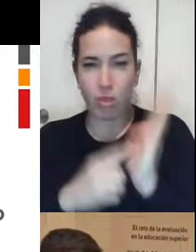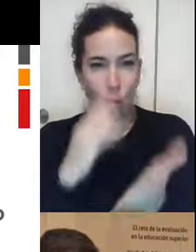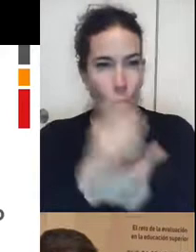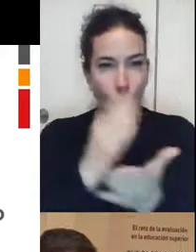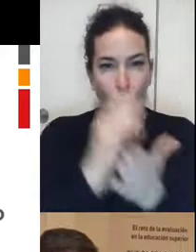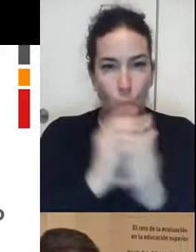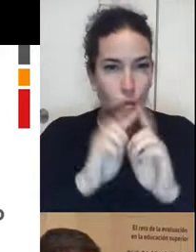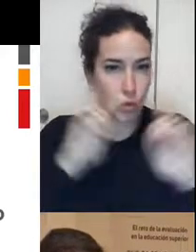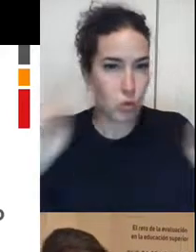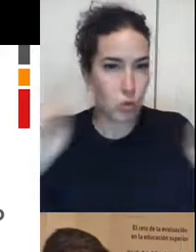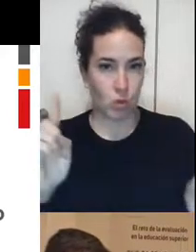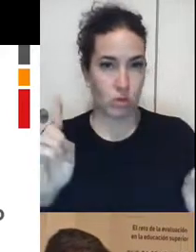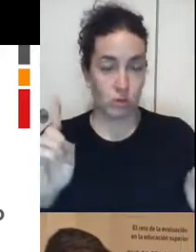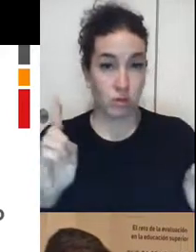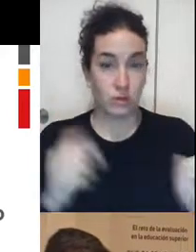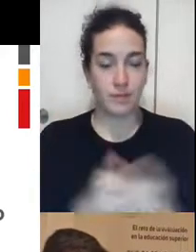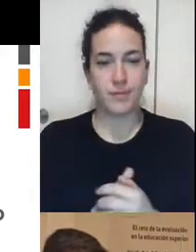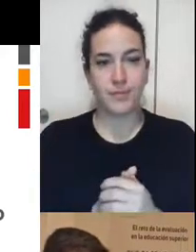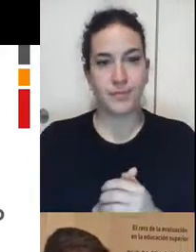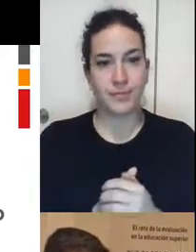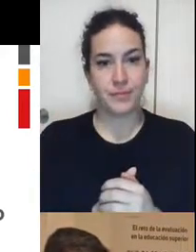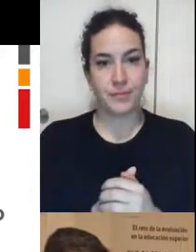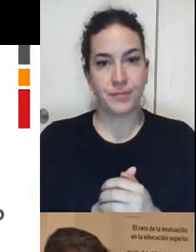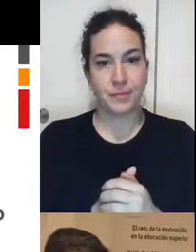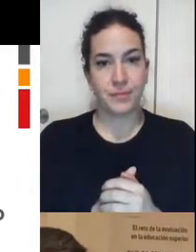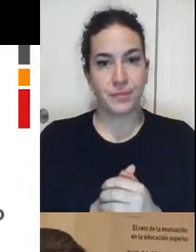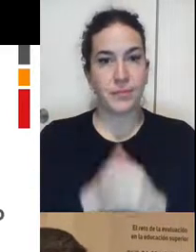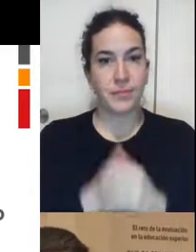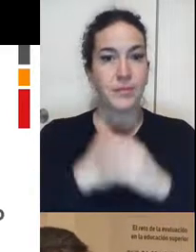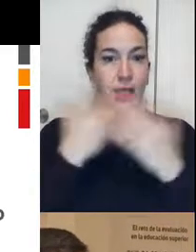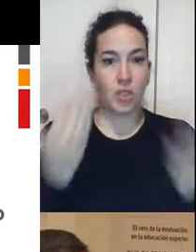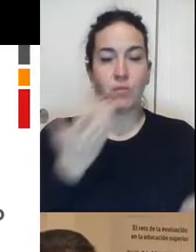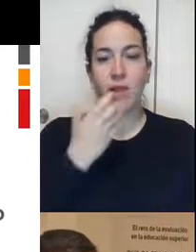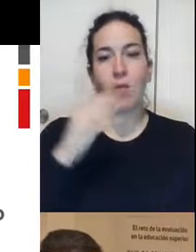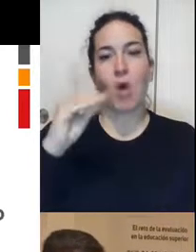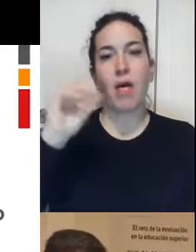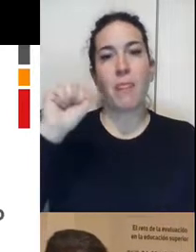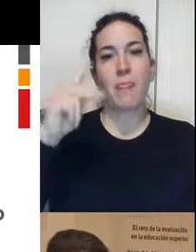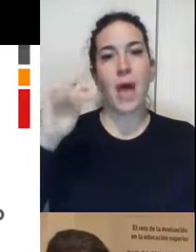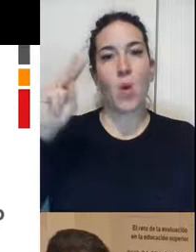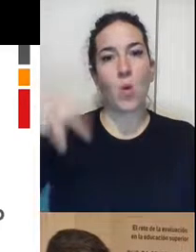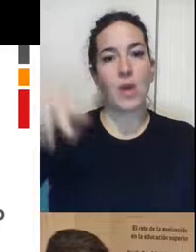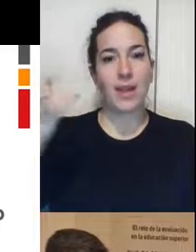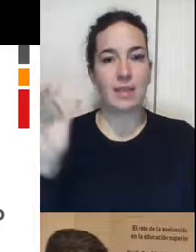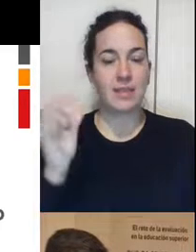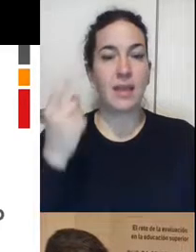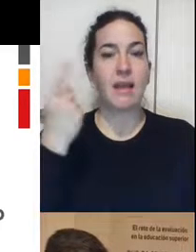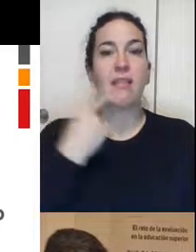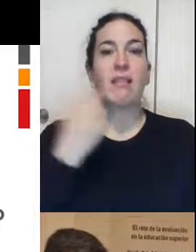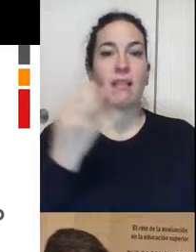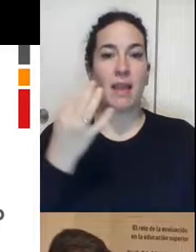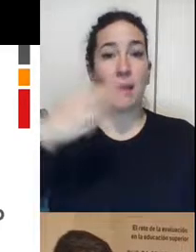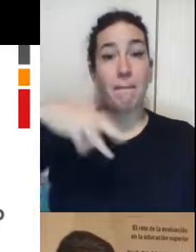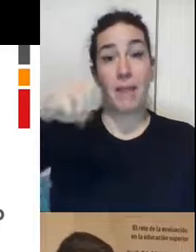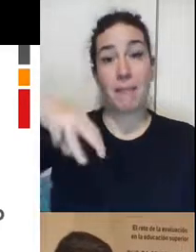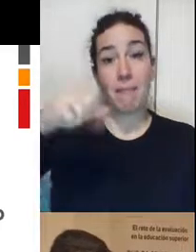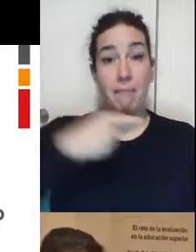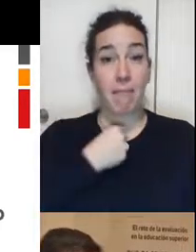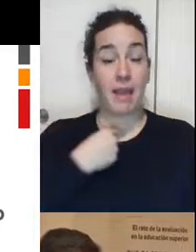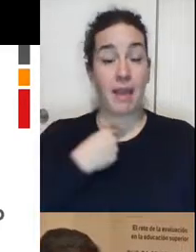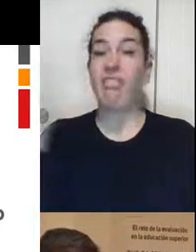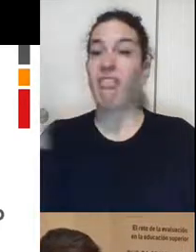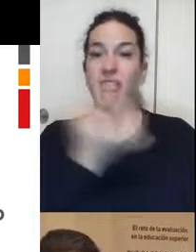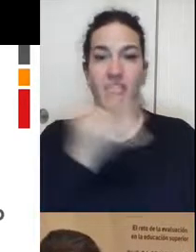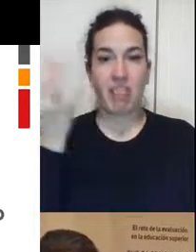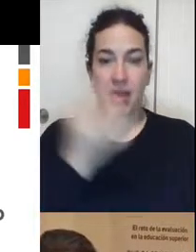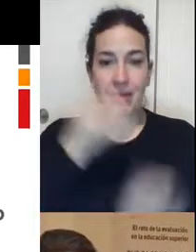de la asignatura, ¿no? Entonces ahí, pues cogiendo a Darwin, pues, tendríamos que recoger estas ideas de que el meme tiene que ser o tiene que